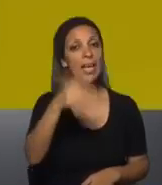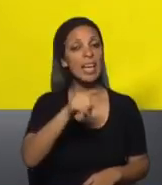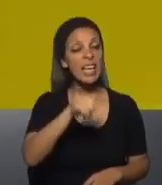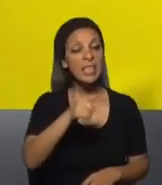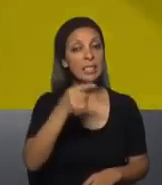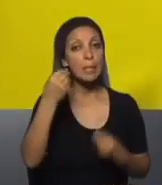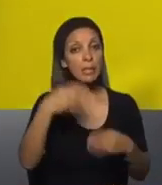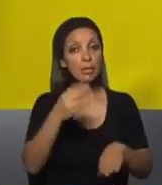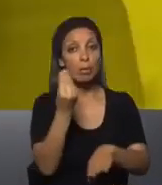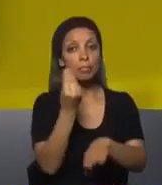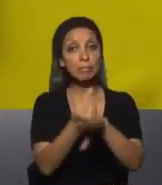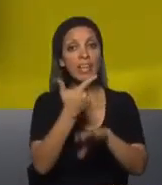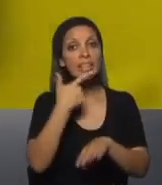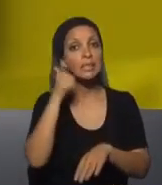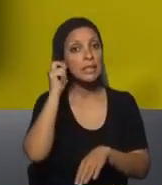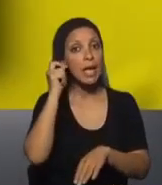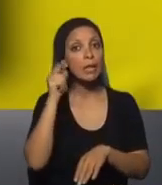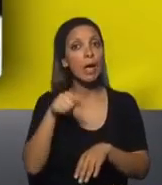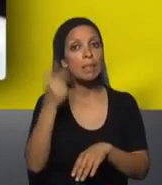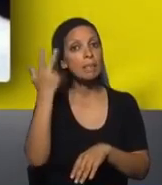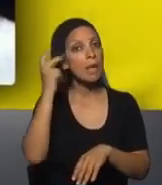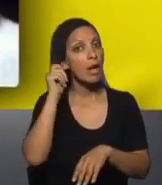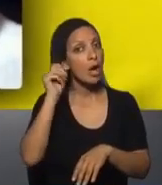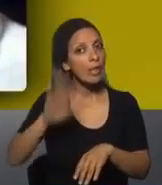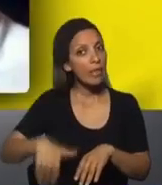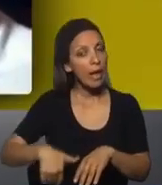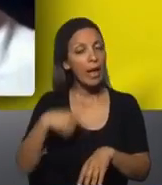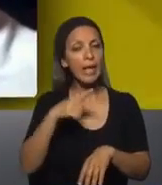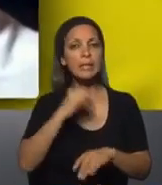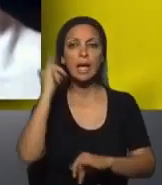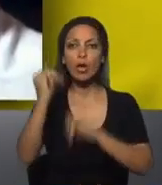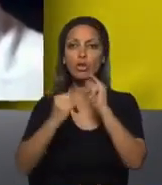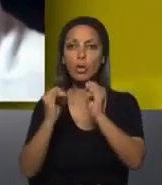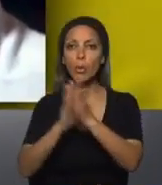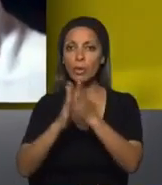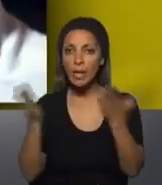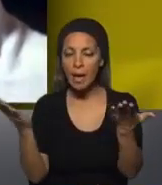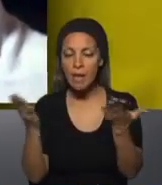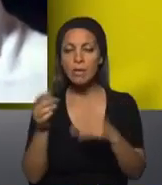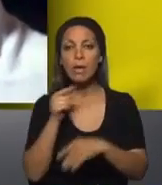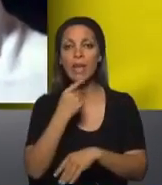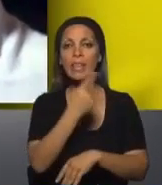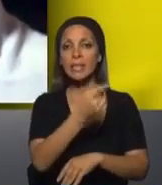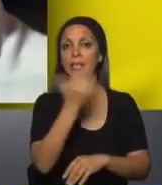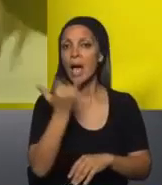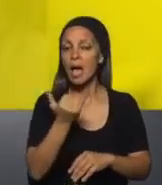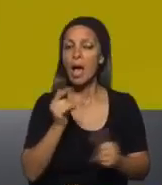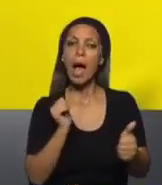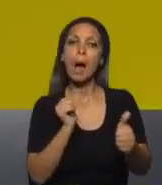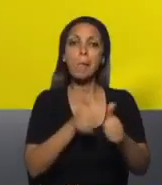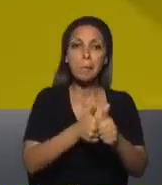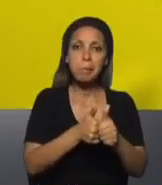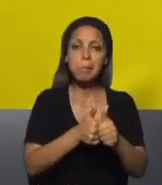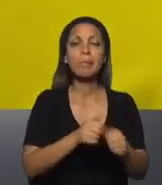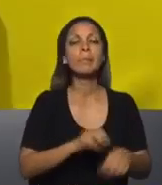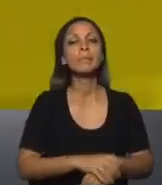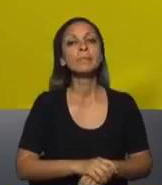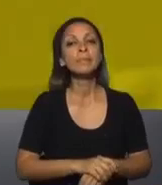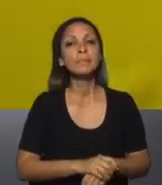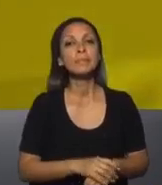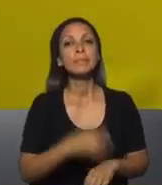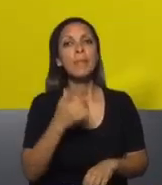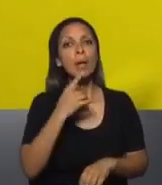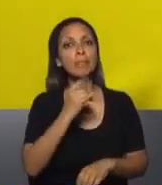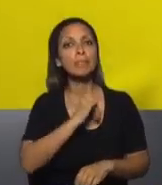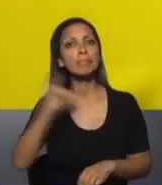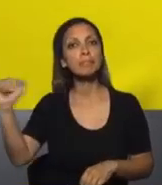En declaraciones al diario digital Mediapart, manifestó haber sido objeto de un abuso desgraciadamente banal y lanzó acusaciones contra